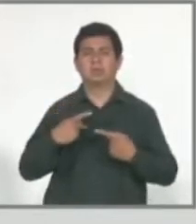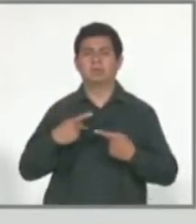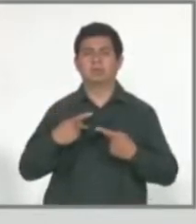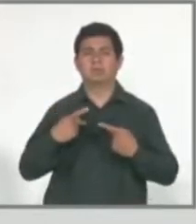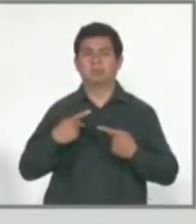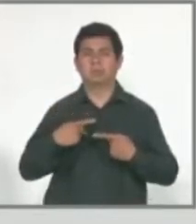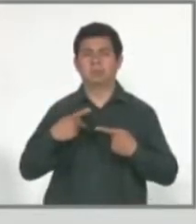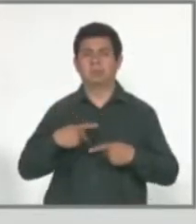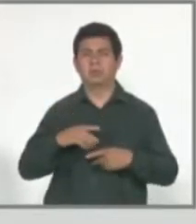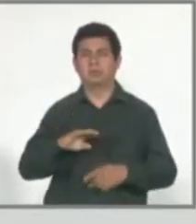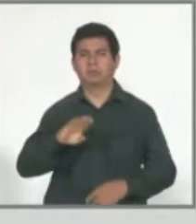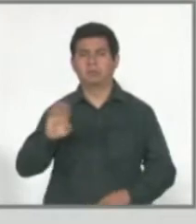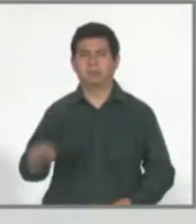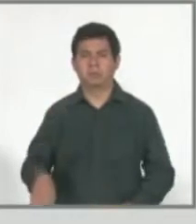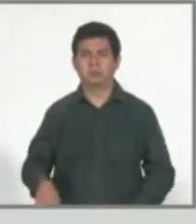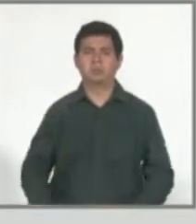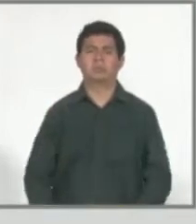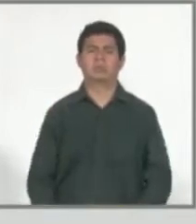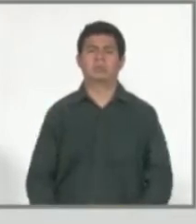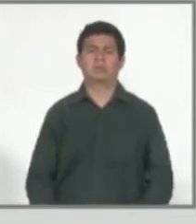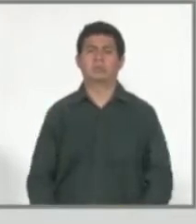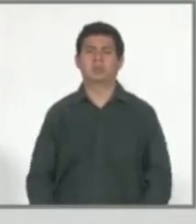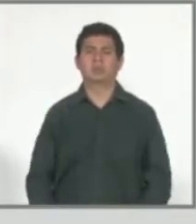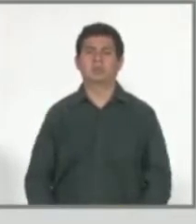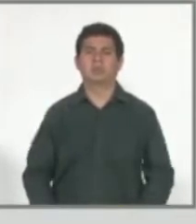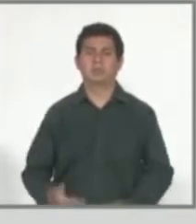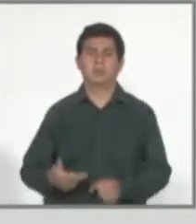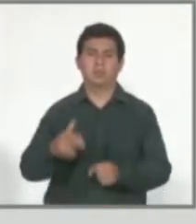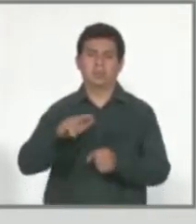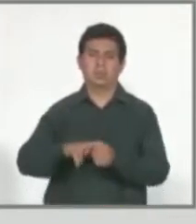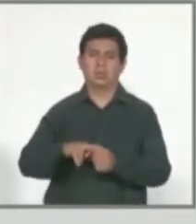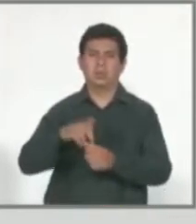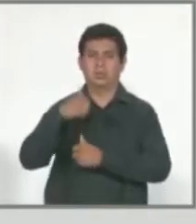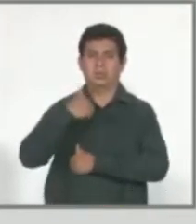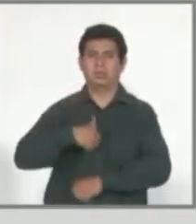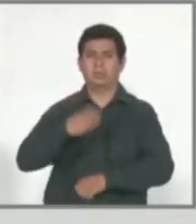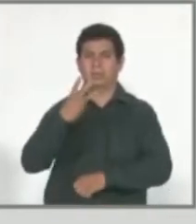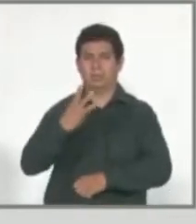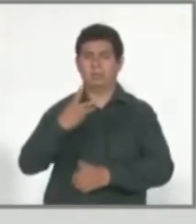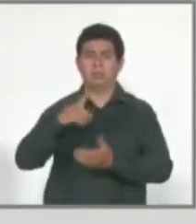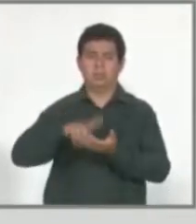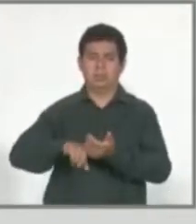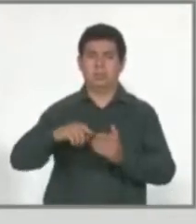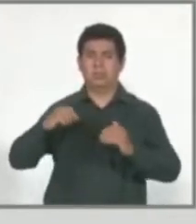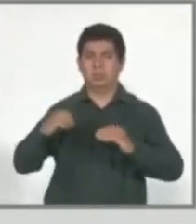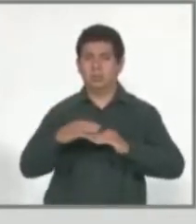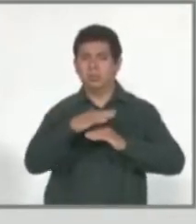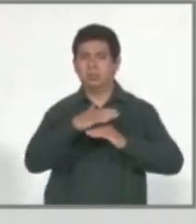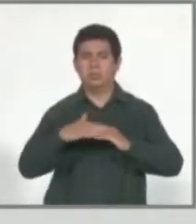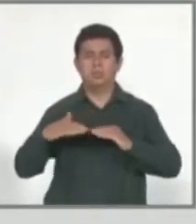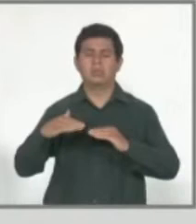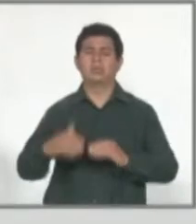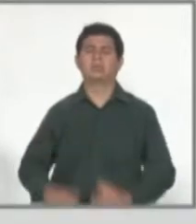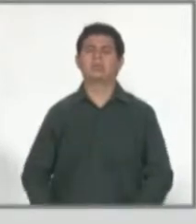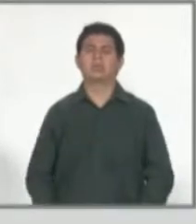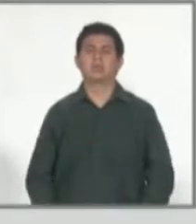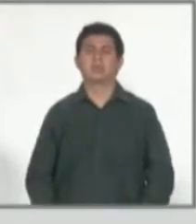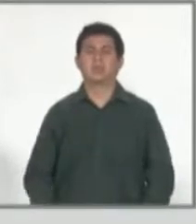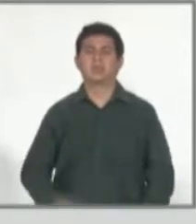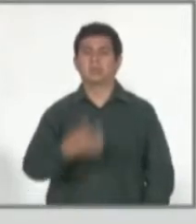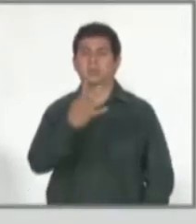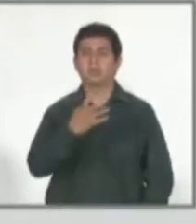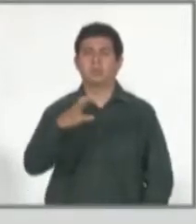en defunciones en jurisdicción sanitaria número cuatro costa el reporte es de